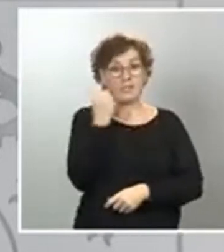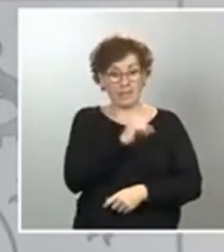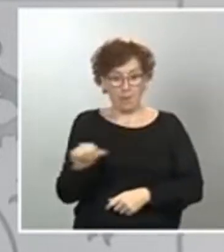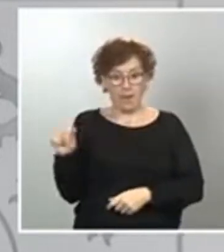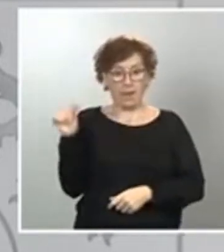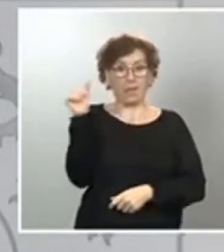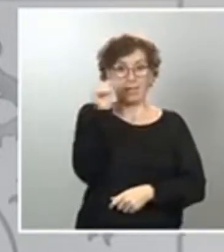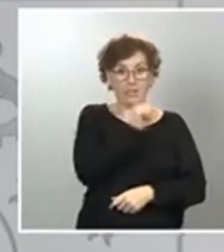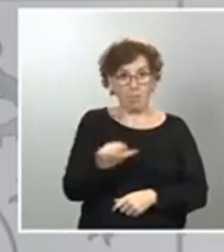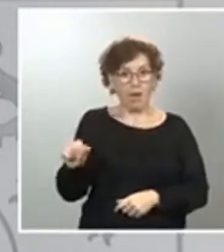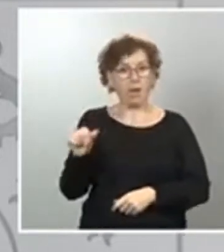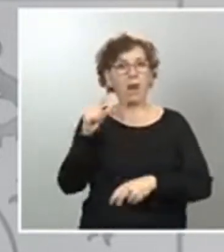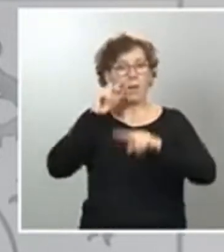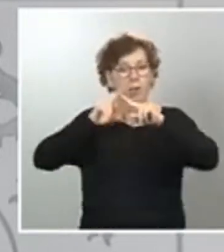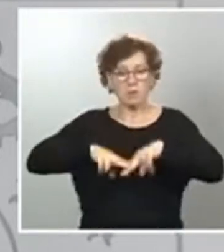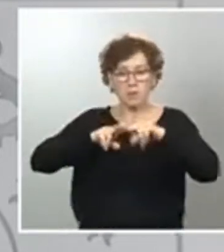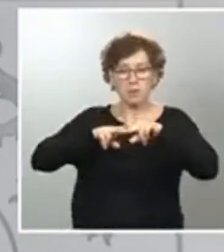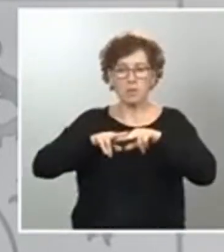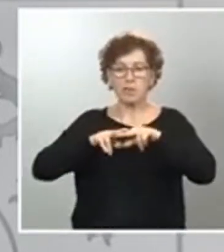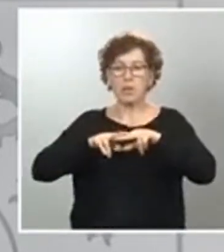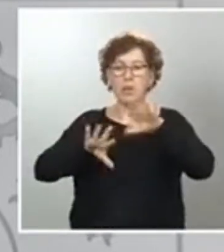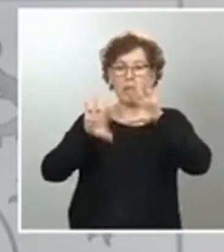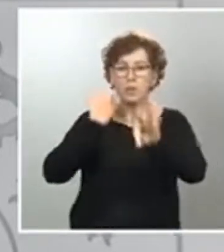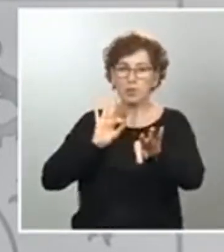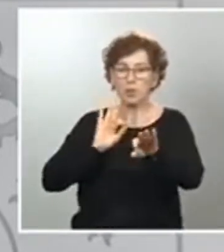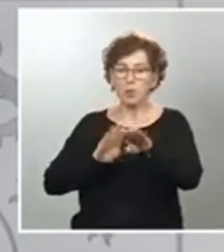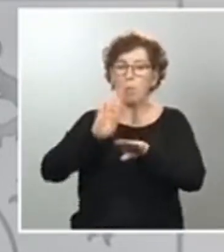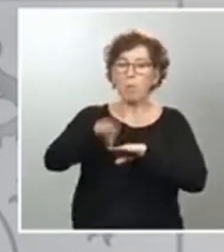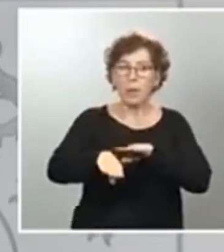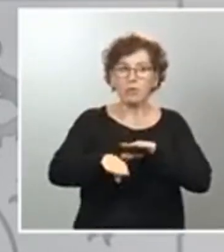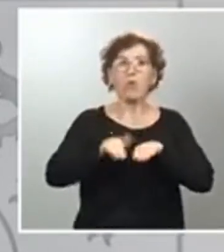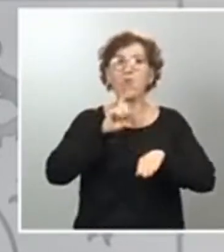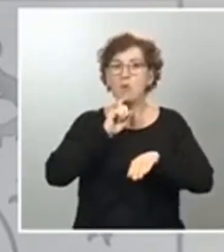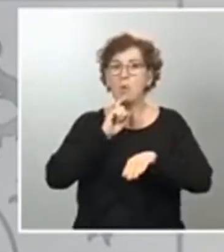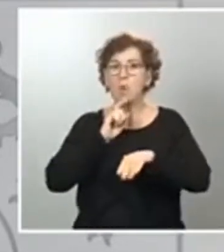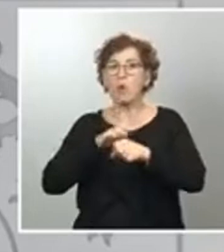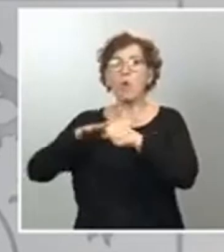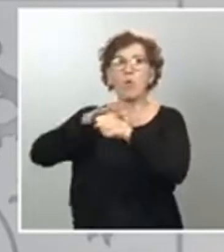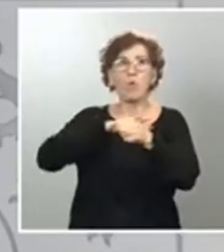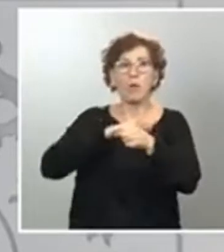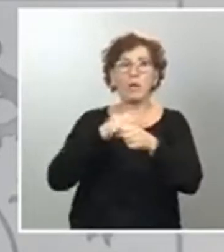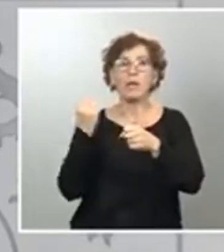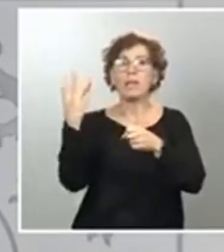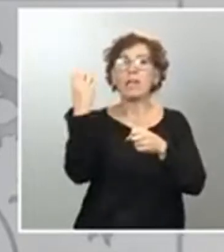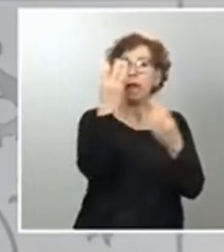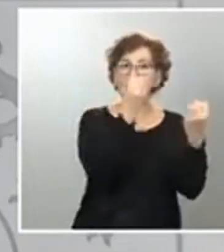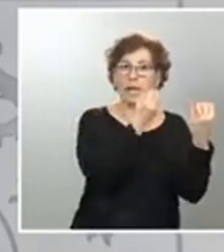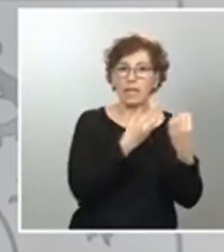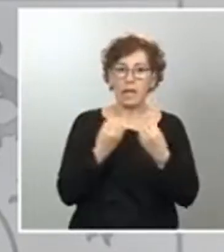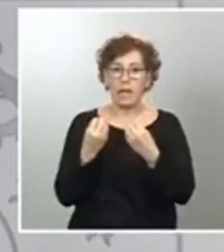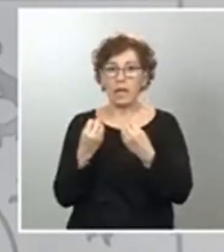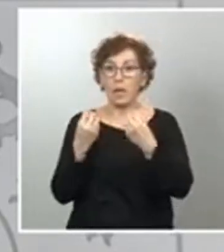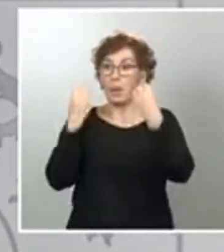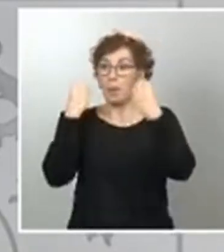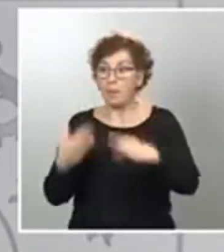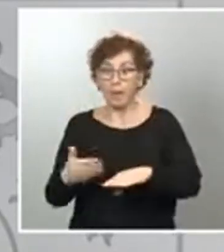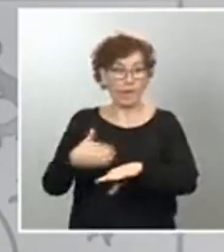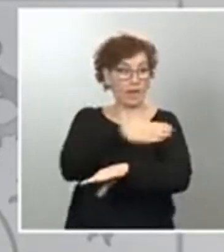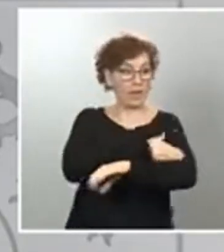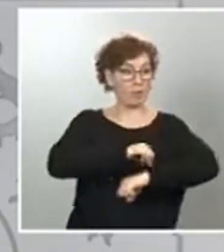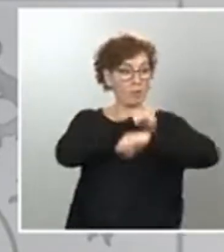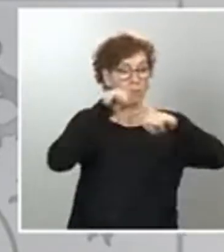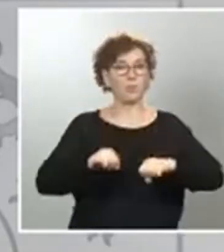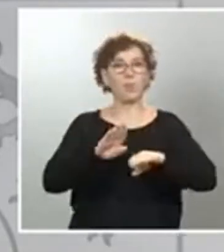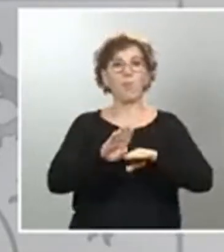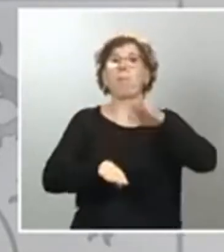semana, cada paso, en cada lugar, y antes de seguir avanzando consolidaremos los pasos anteriores. No hay un calendario en consecuencia